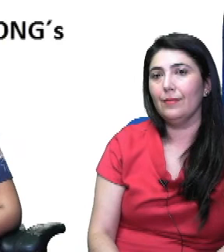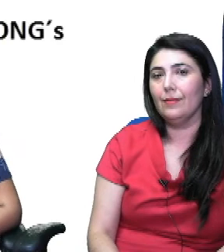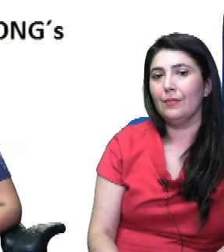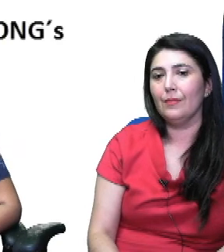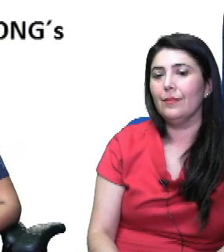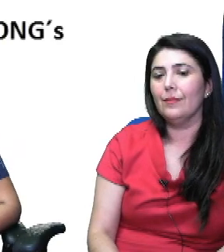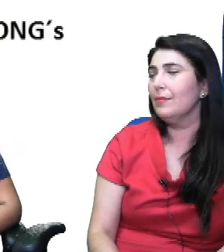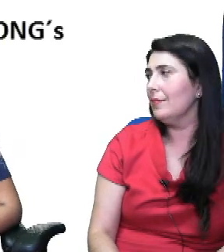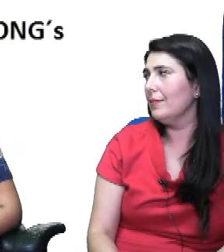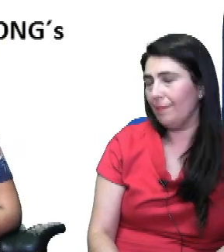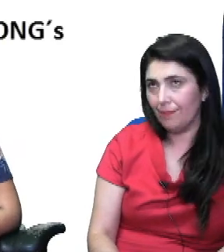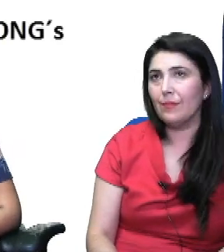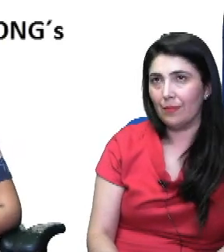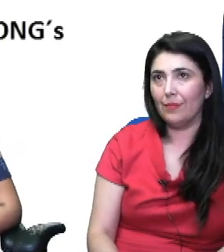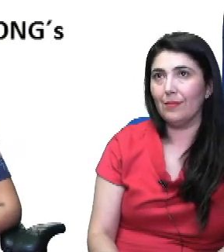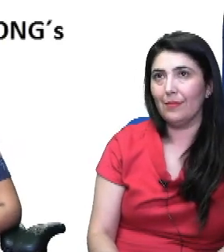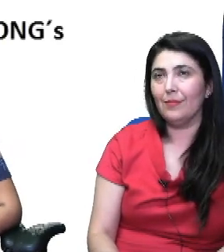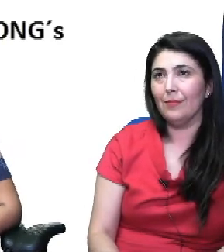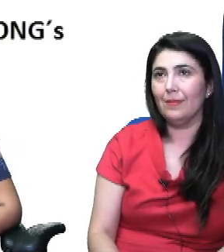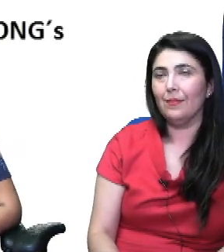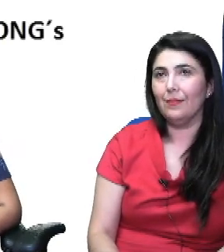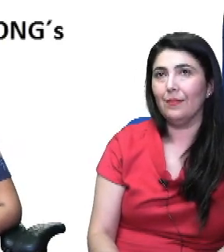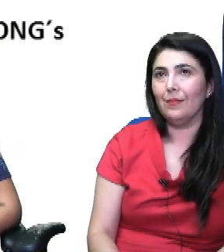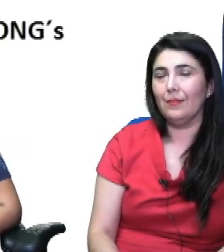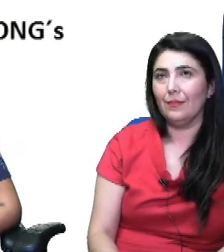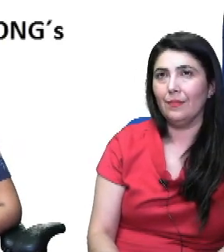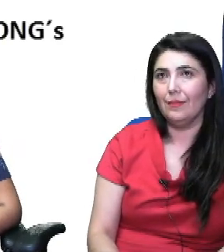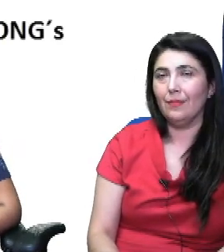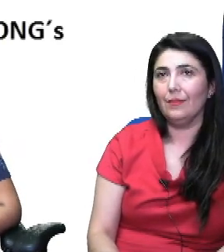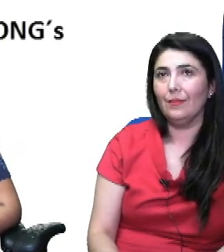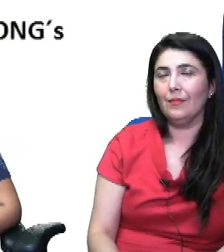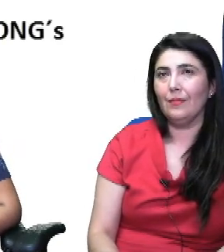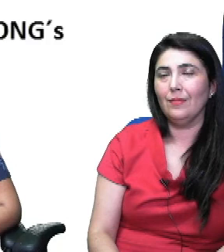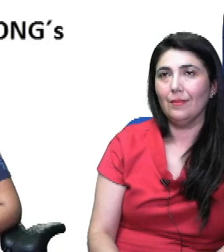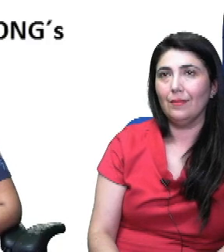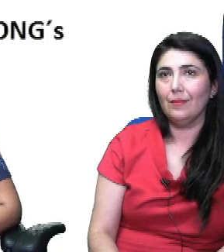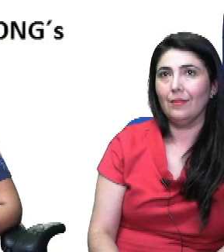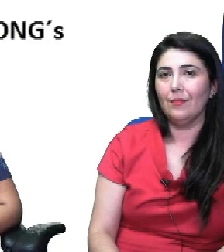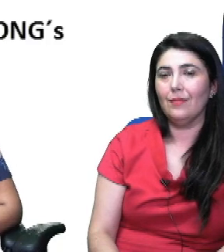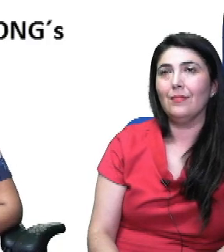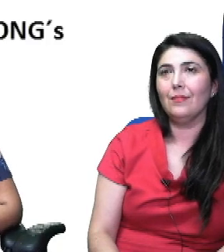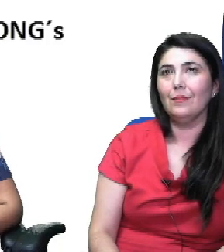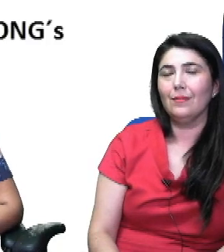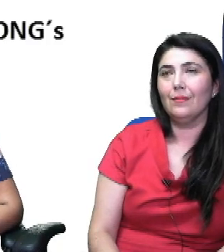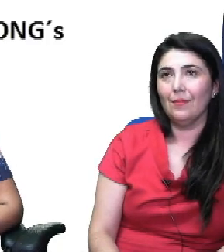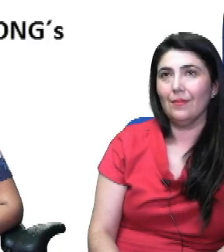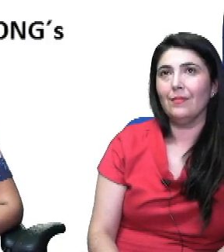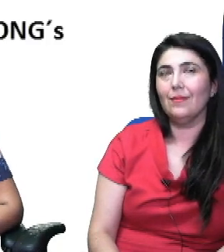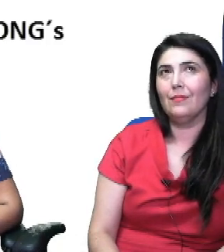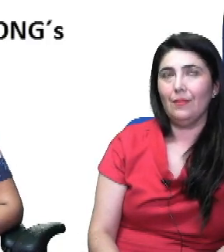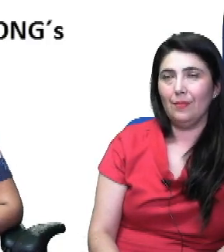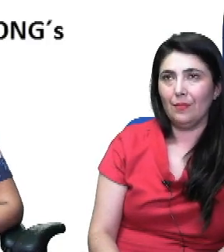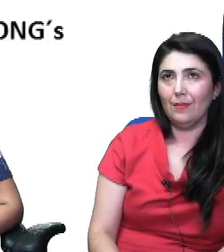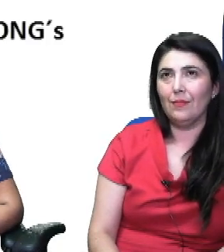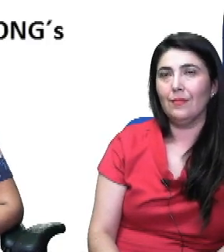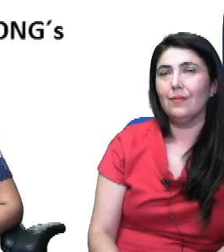estos 8 ejes también que recién les mencionaba Paz, que son los ejes del modelo, para asegurar entonces poder cubrir todas las necesidades,